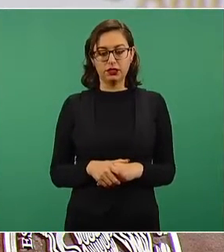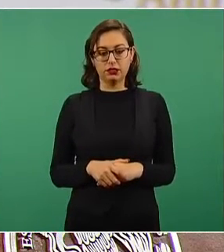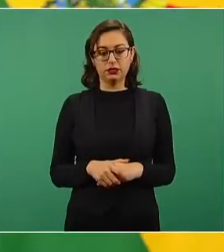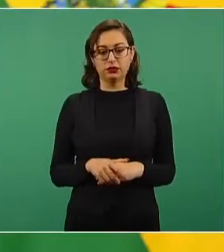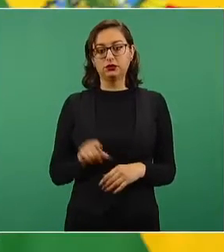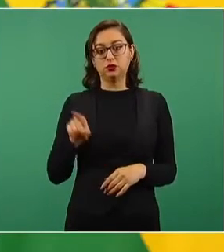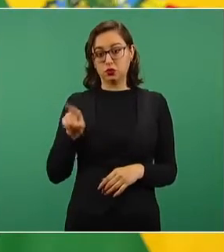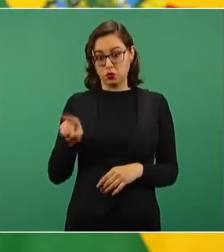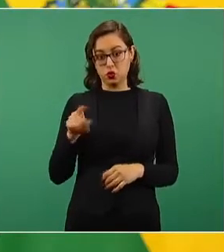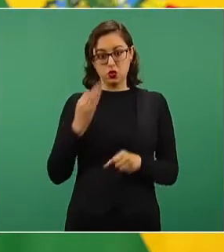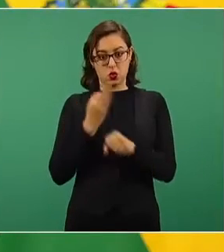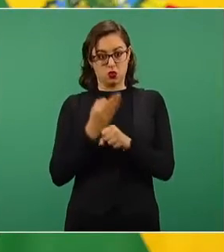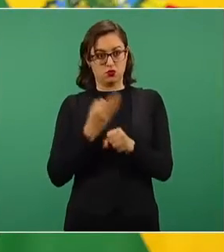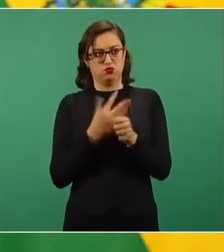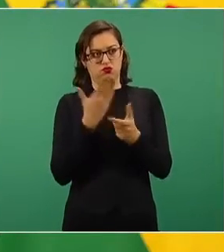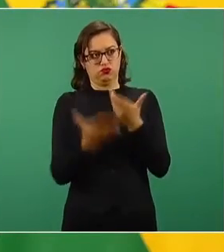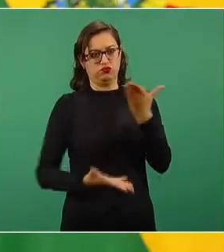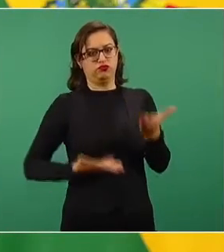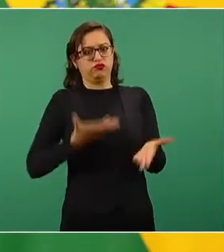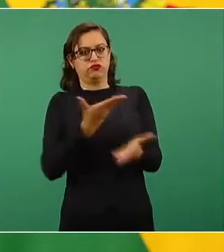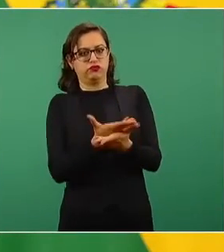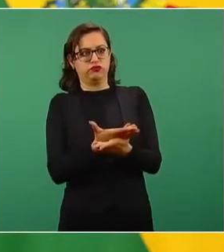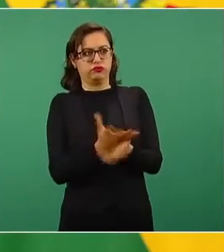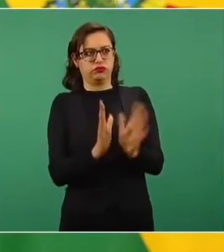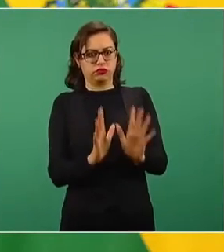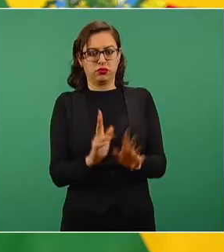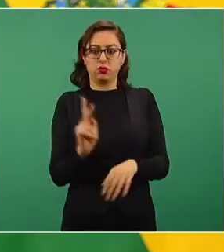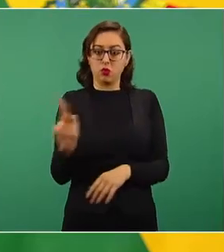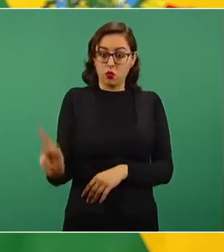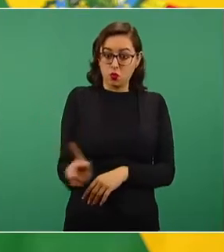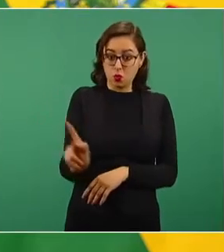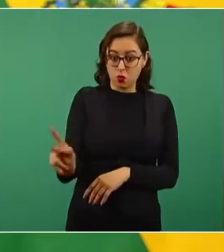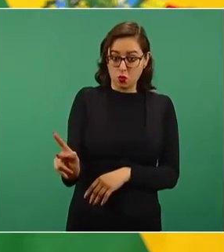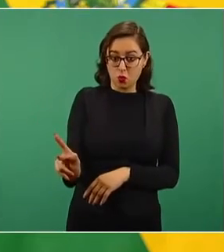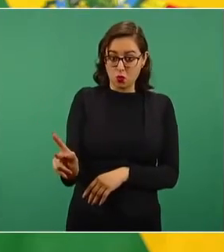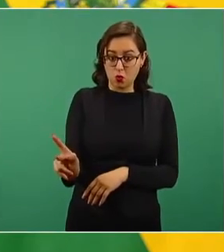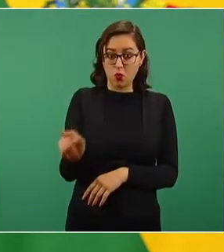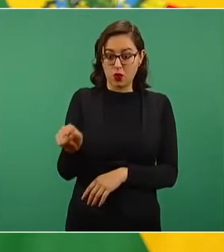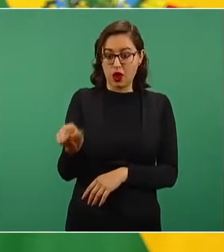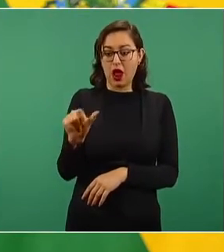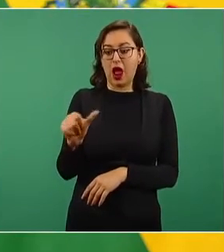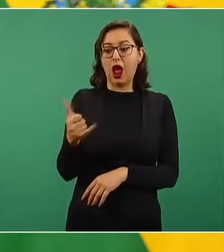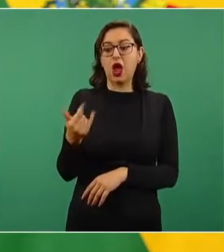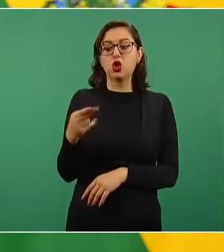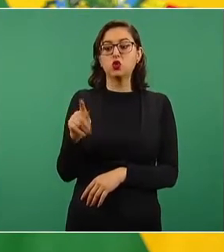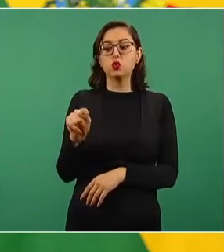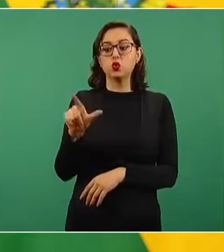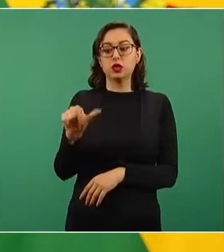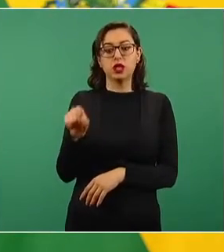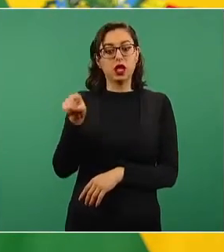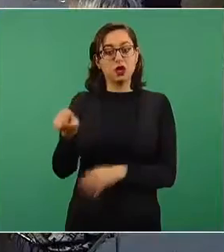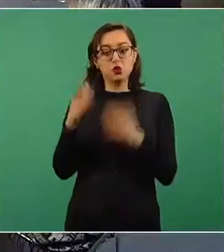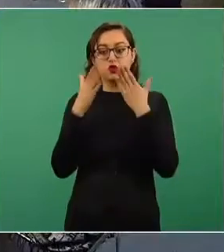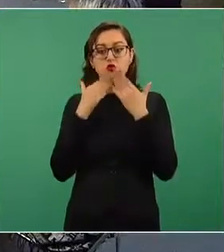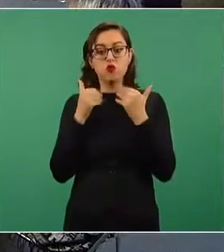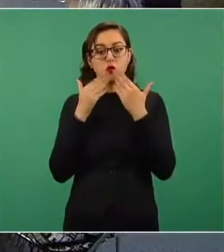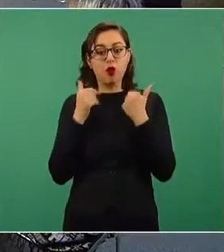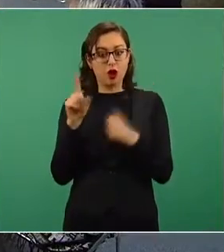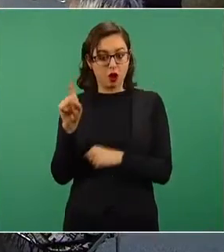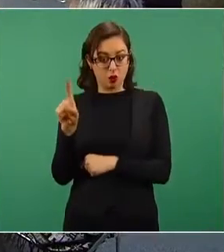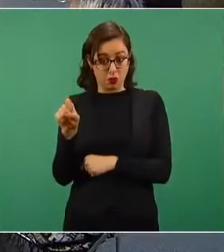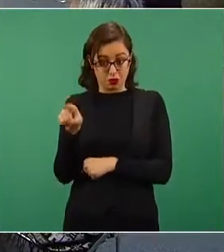tú planteas, es un pueblo, Ayutla, que no tiene agua,